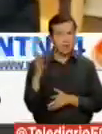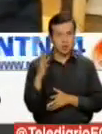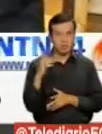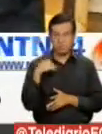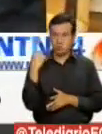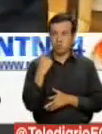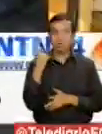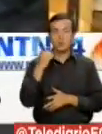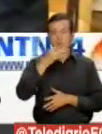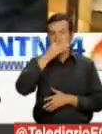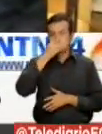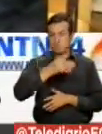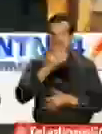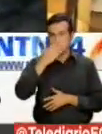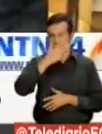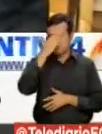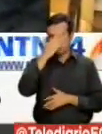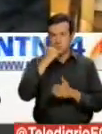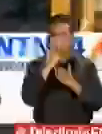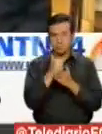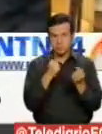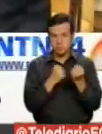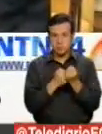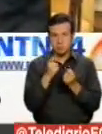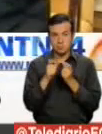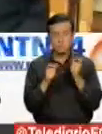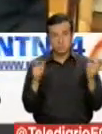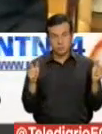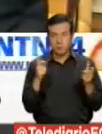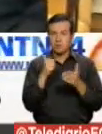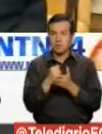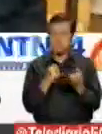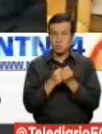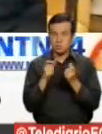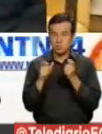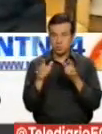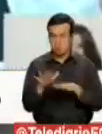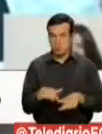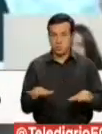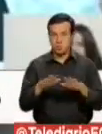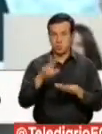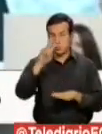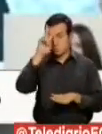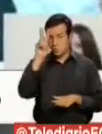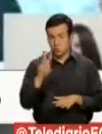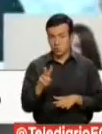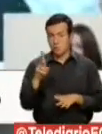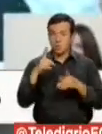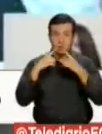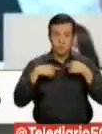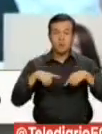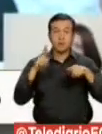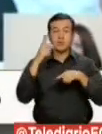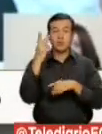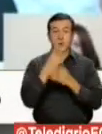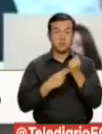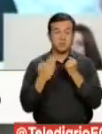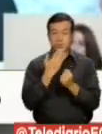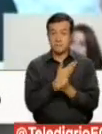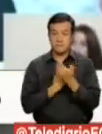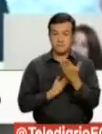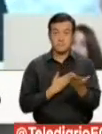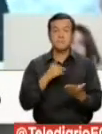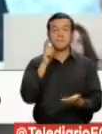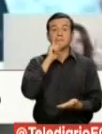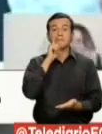debemos asegurarnos que la ayuda humanitaria llegue al pueblo venezolano. Frente a las declaraciones de los dos mandatarios,